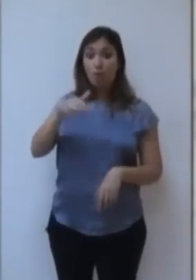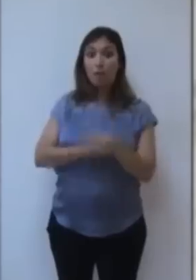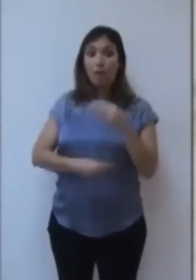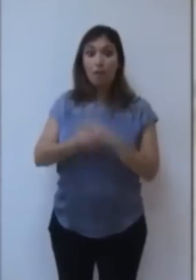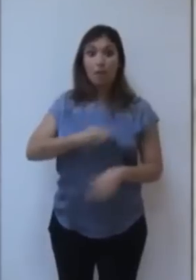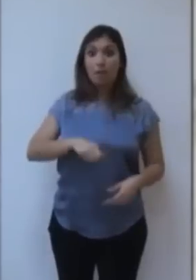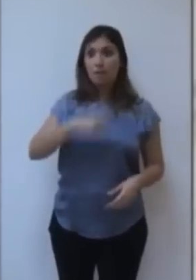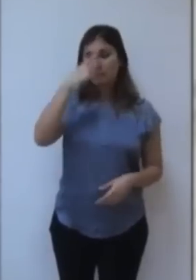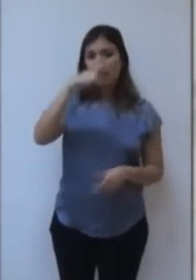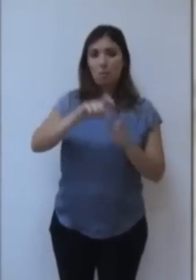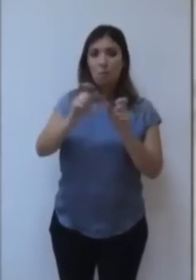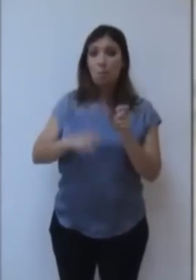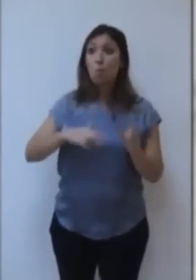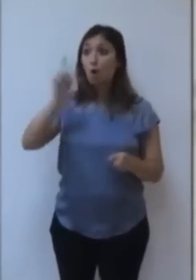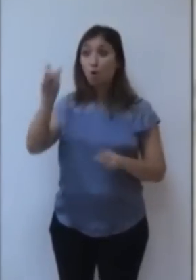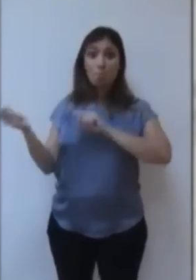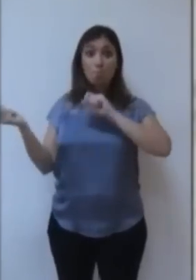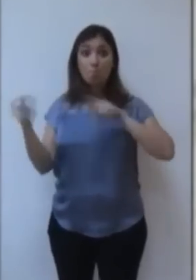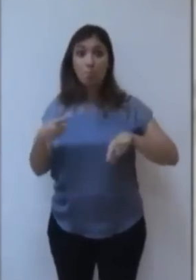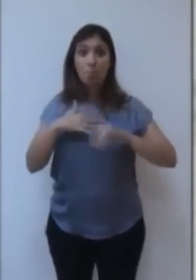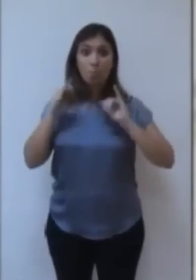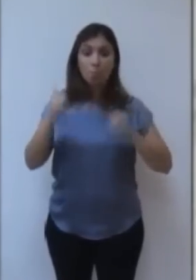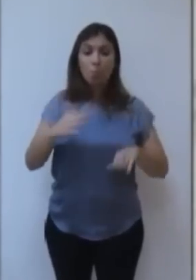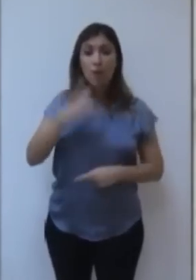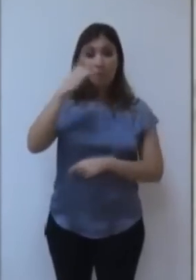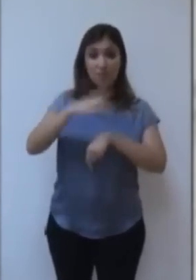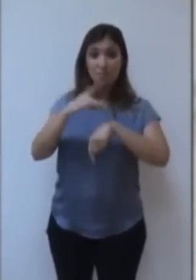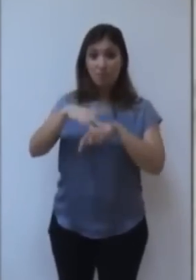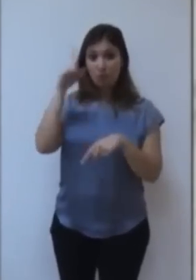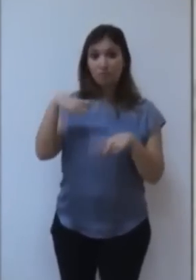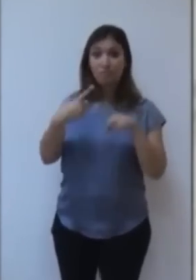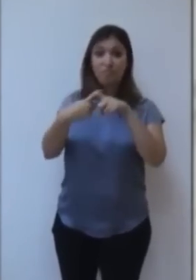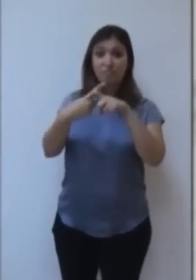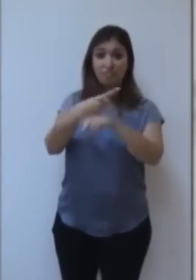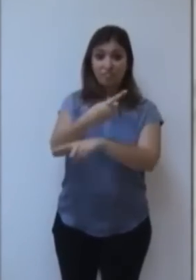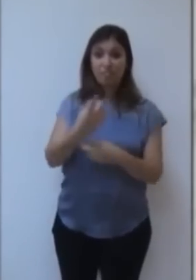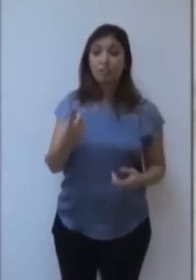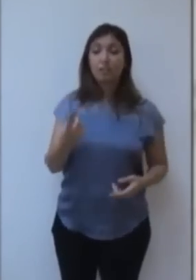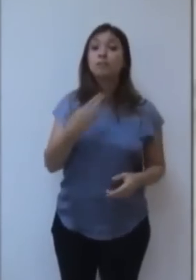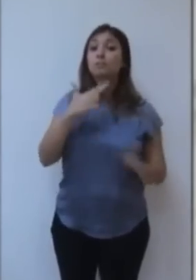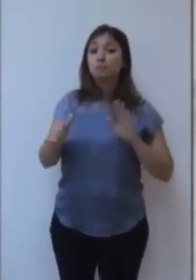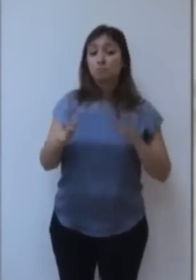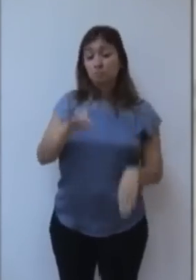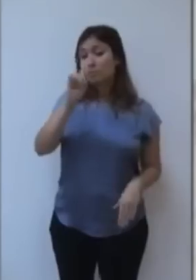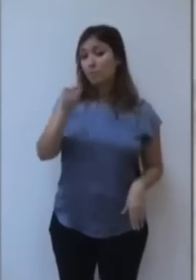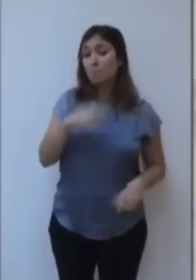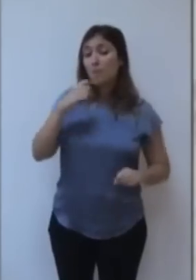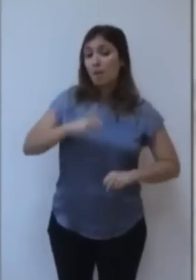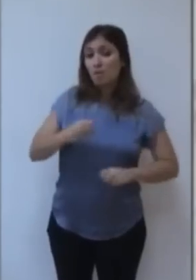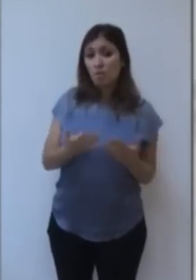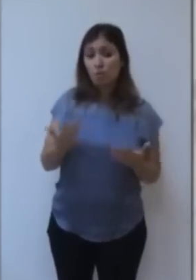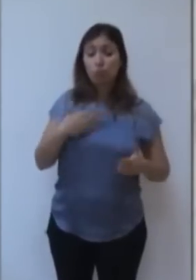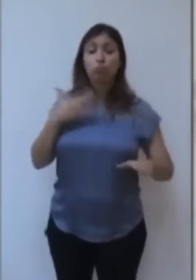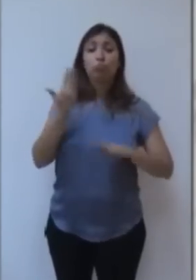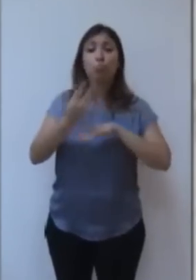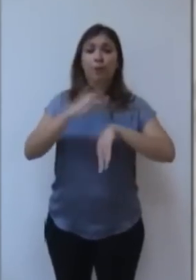el vocabulario de aquí, pero que los términos médicos a veces pues necesitan también esa conversión. Sí, y las personas mayores, cuando van al